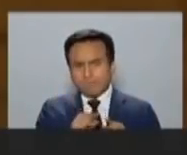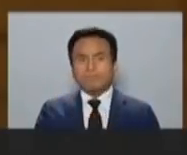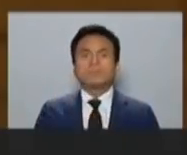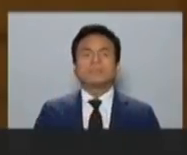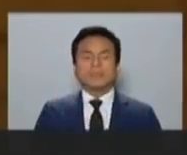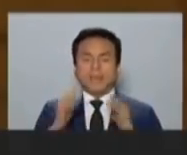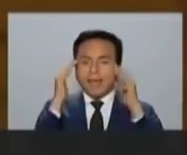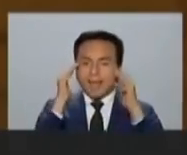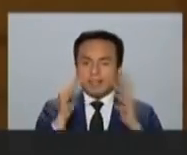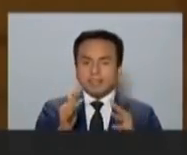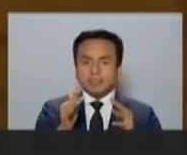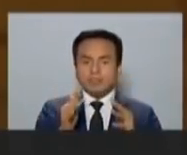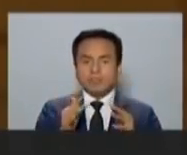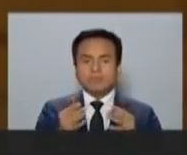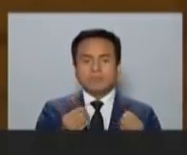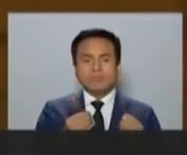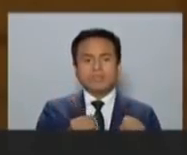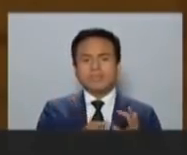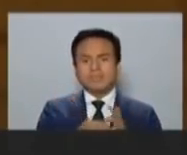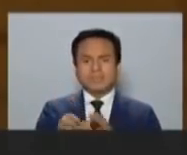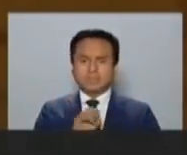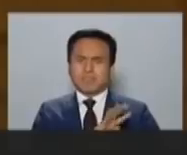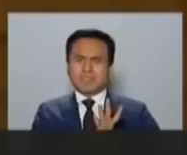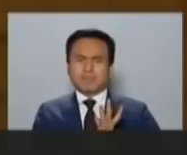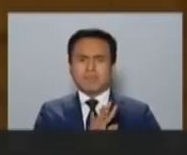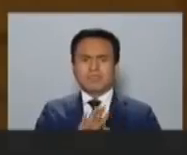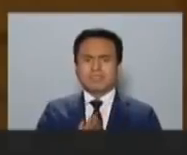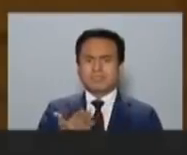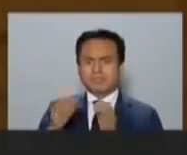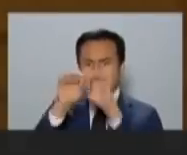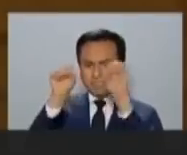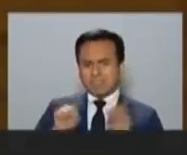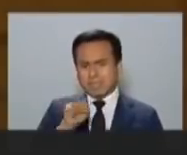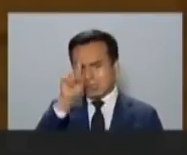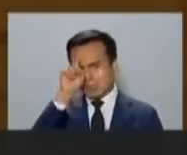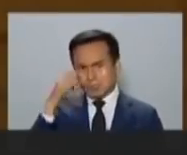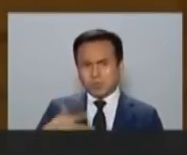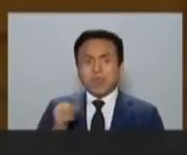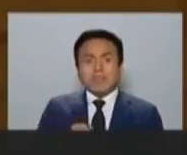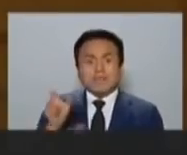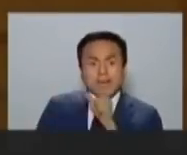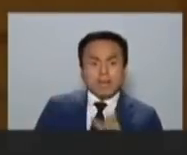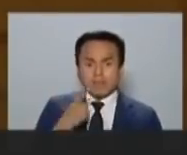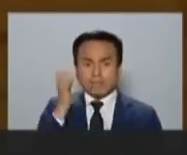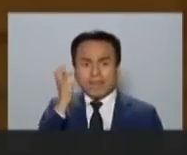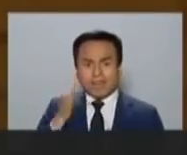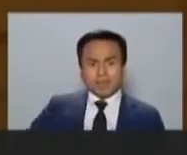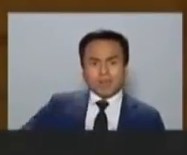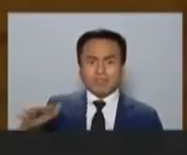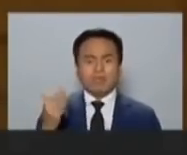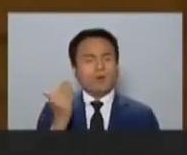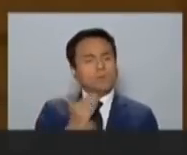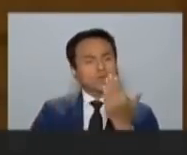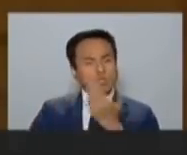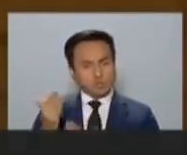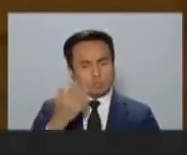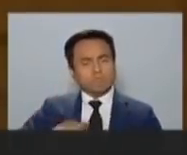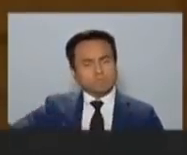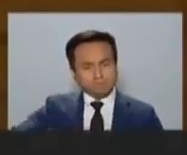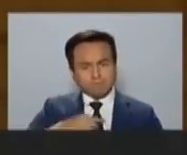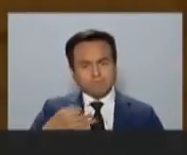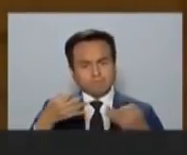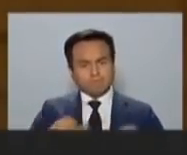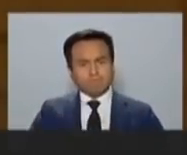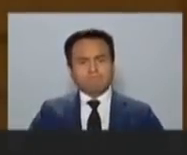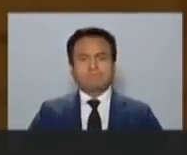ministro de Hacienda, el futuro ministro de Hacienda, Mario Marcel, sobre esto y él adhiere plenamente a los lineamientos programáticos que se expresan en